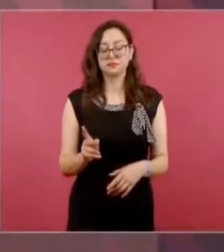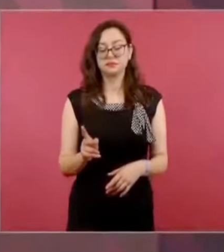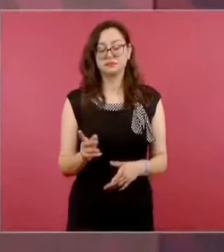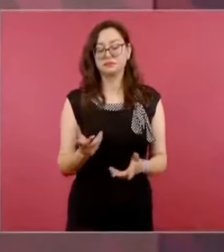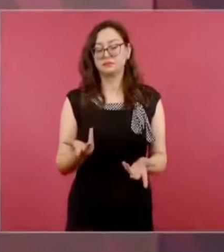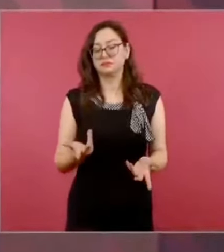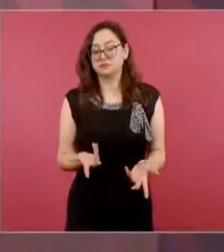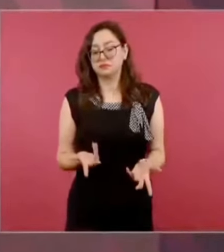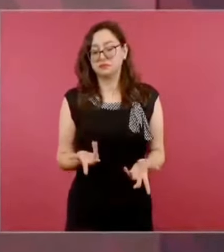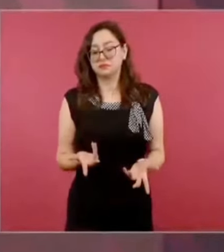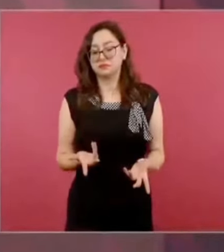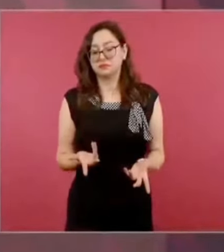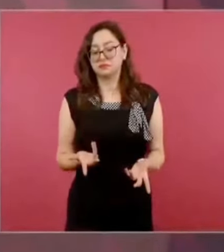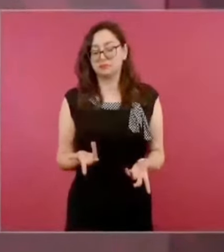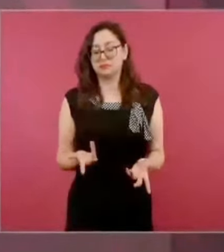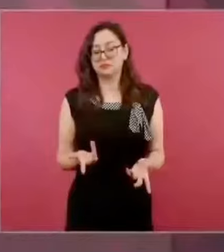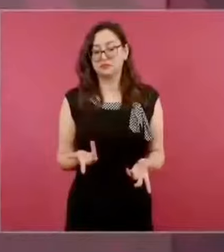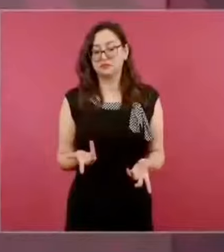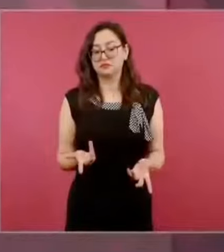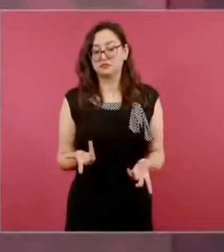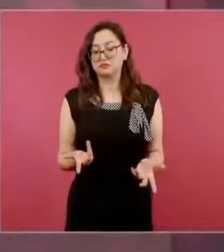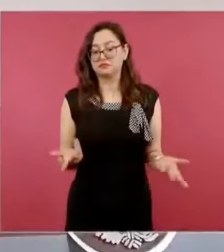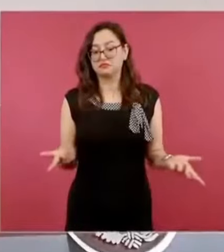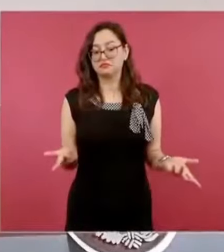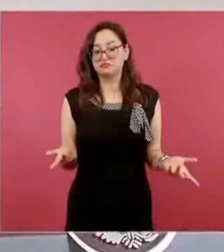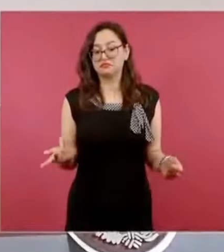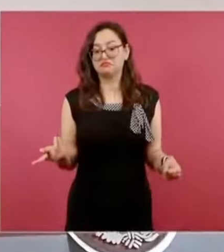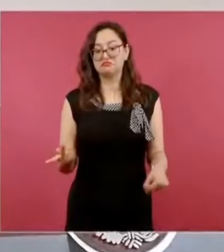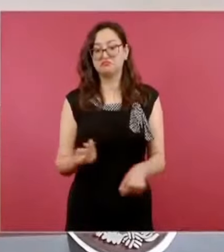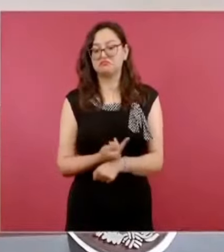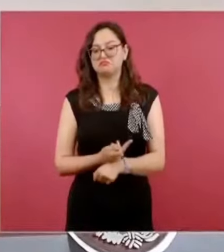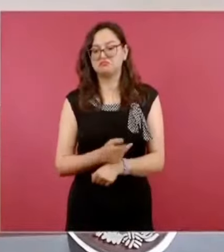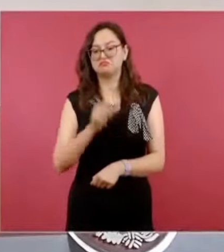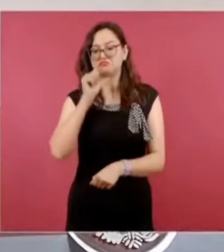si los representantes son buenos,